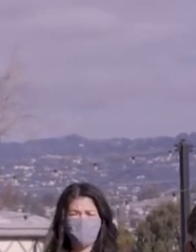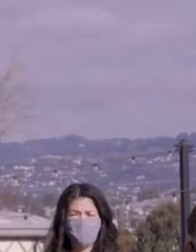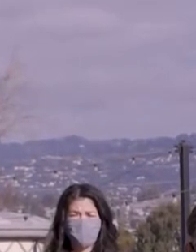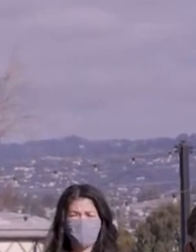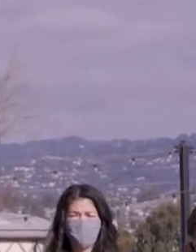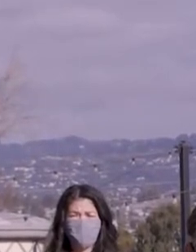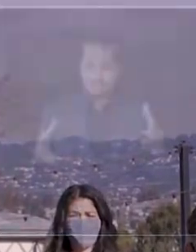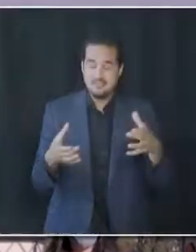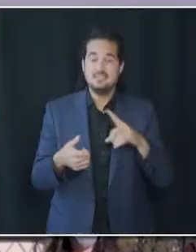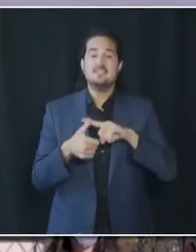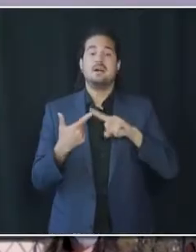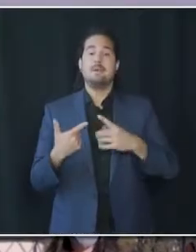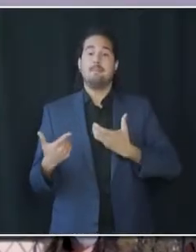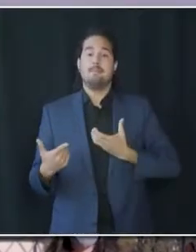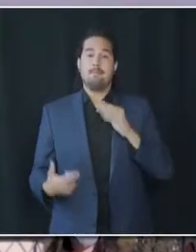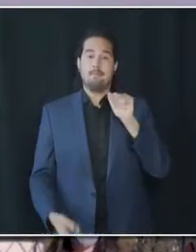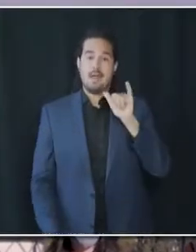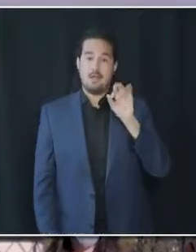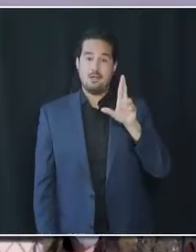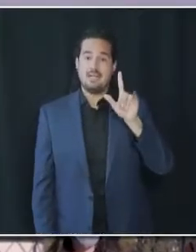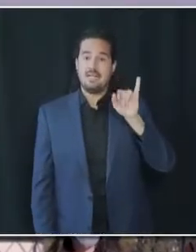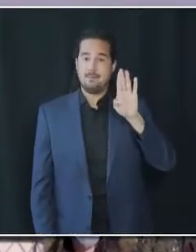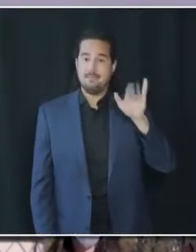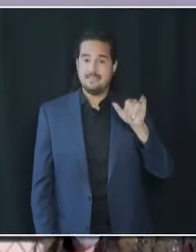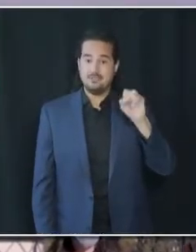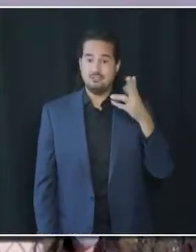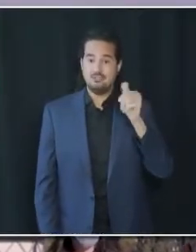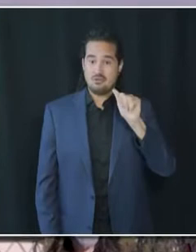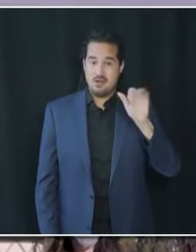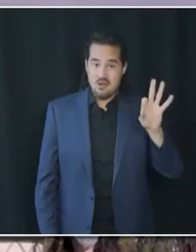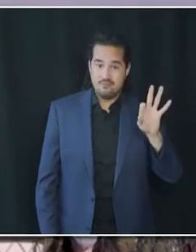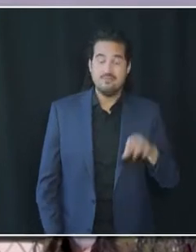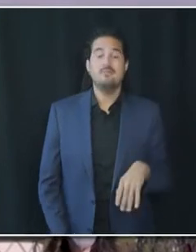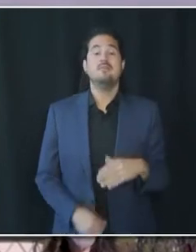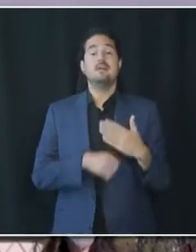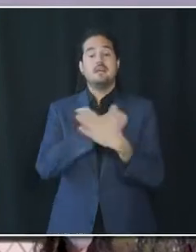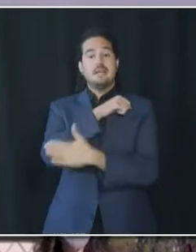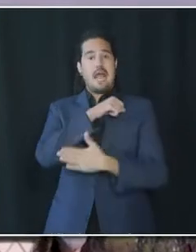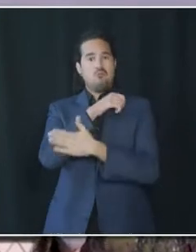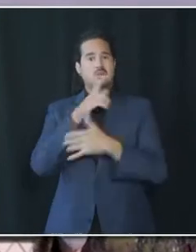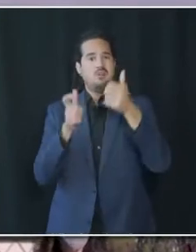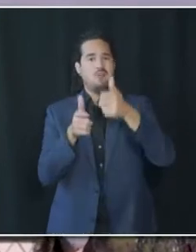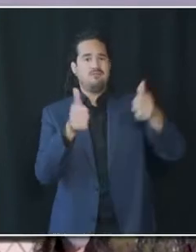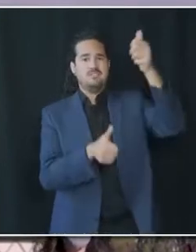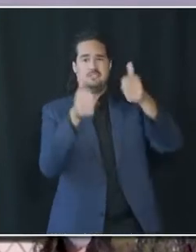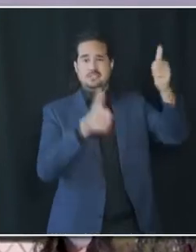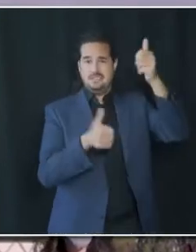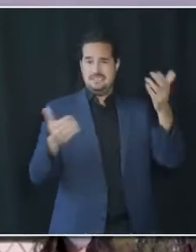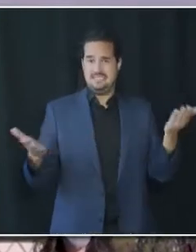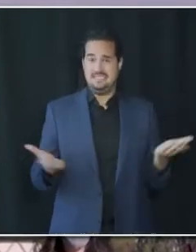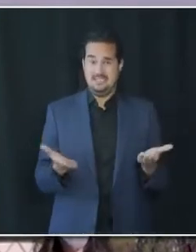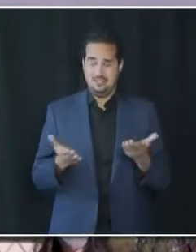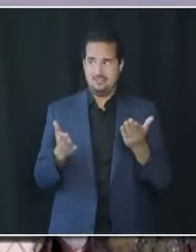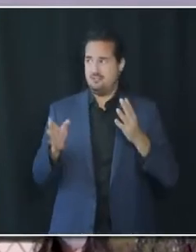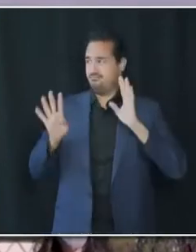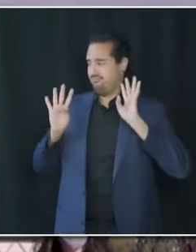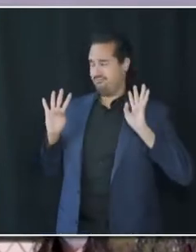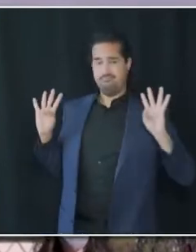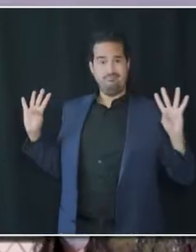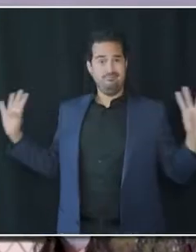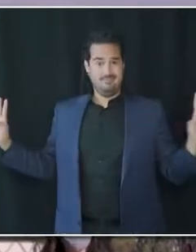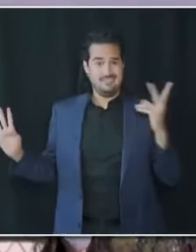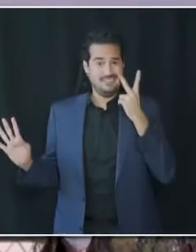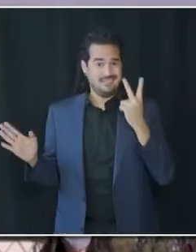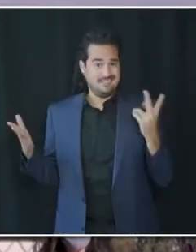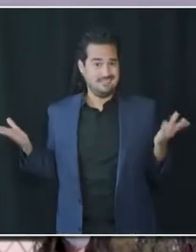condado para que este sea un sitio de vacunación masivo en el coliseo de la